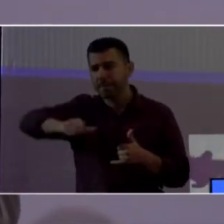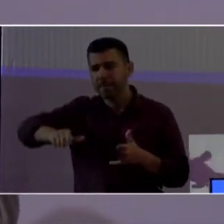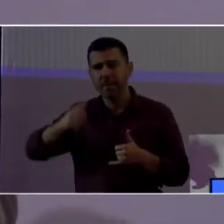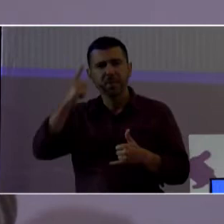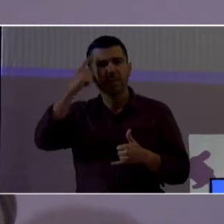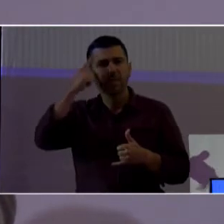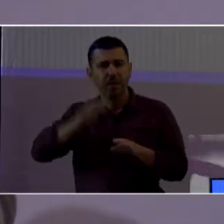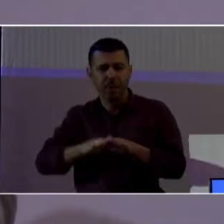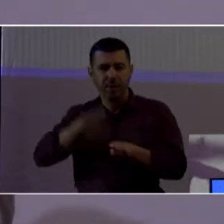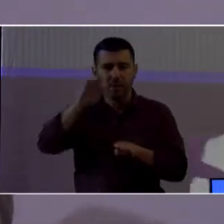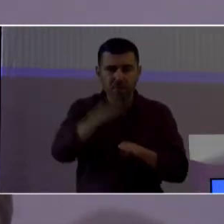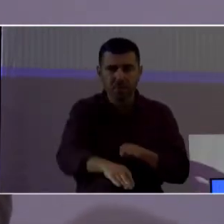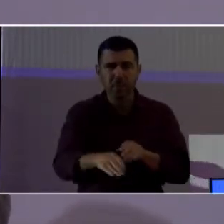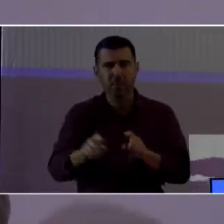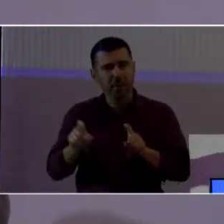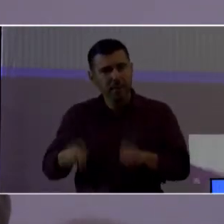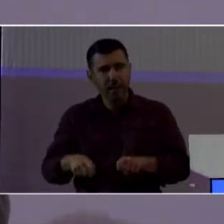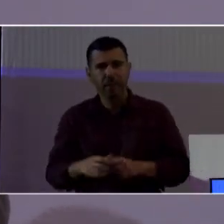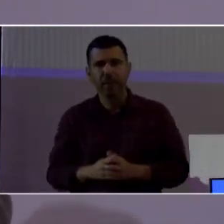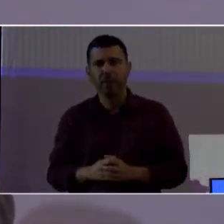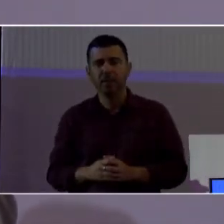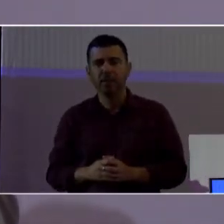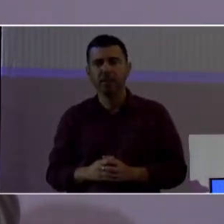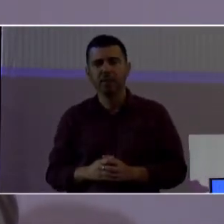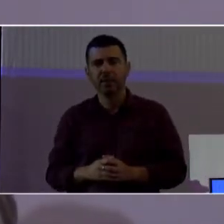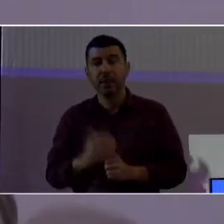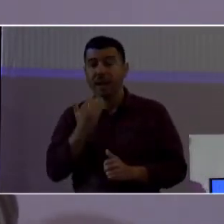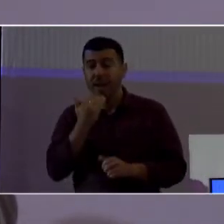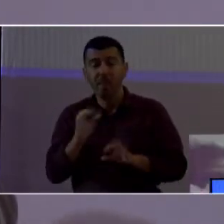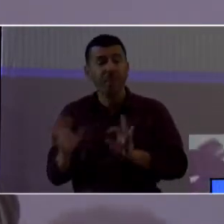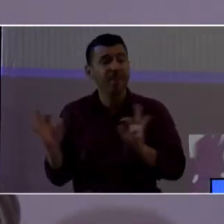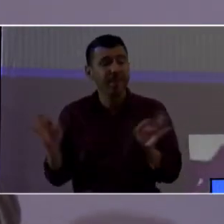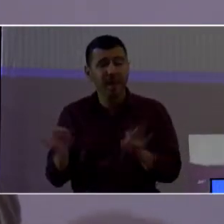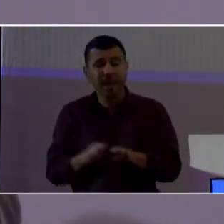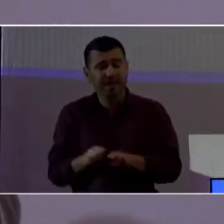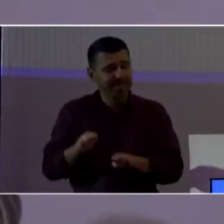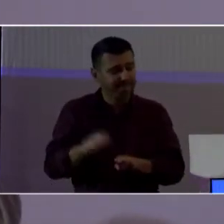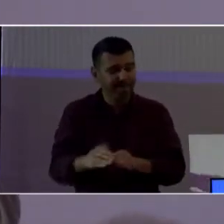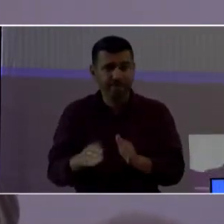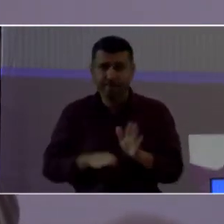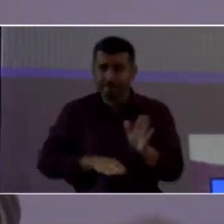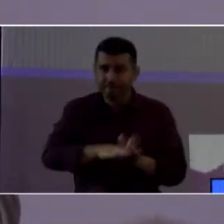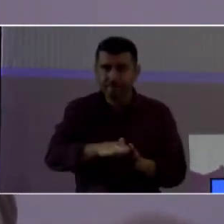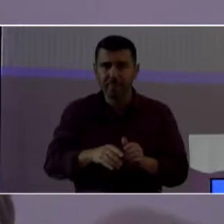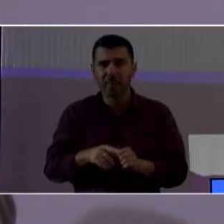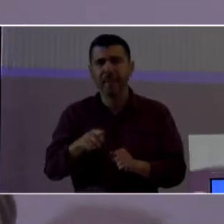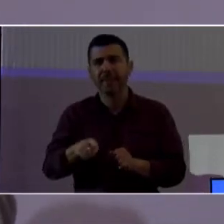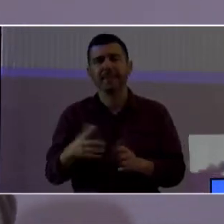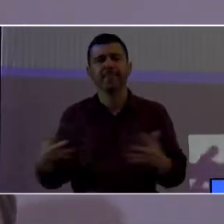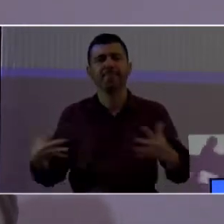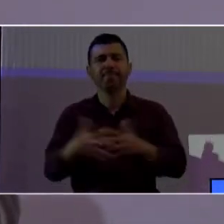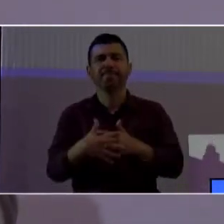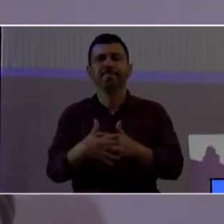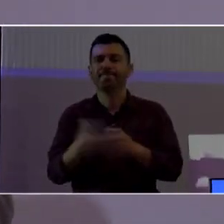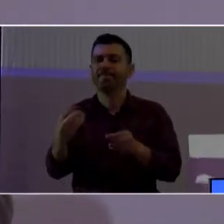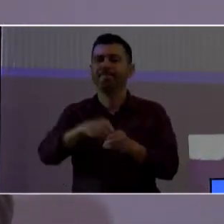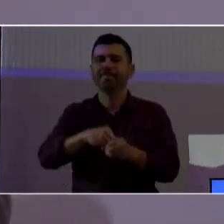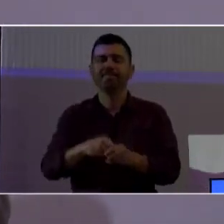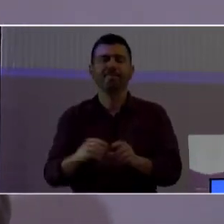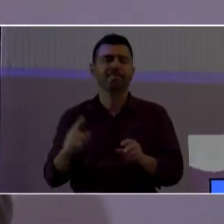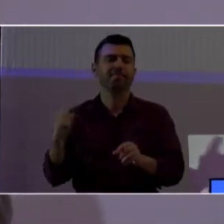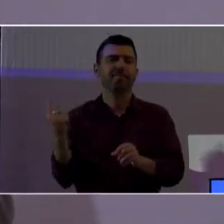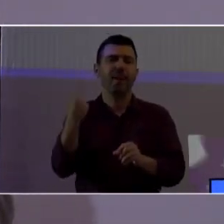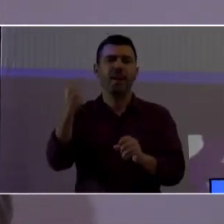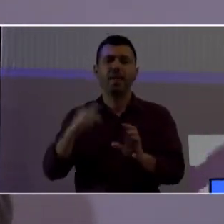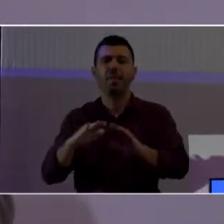paso adelante, no vamos a hacer una inclusión participativa y general, y no vamos